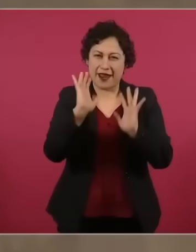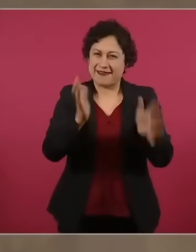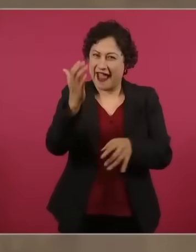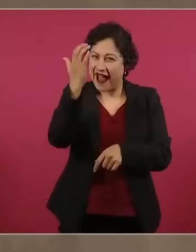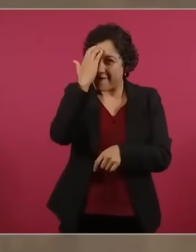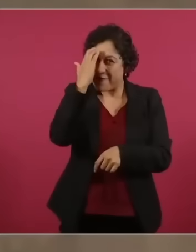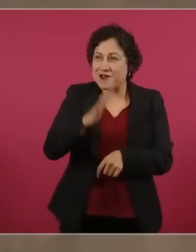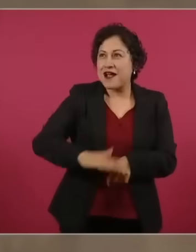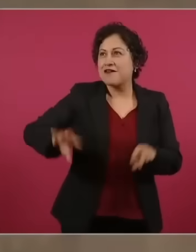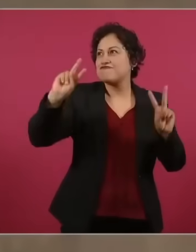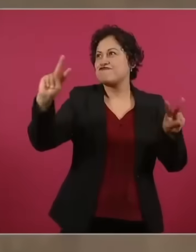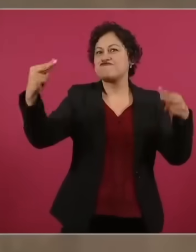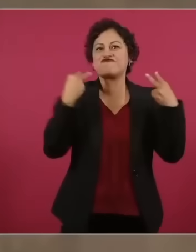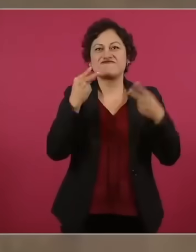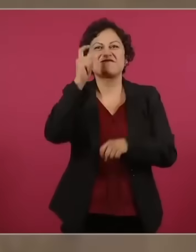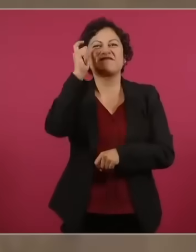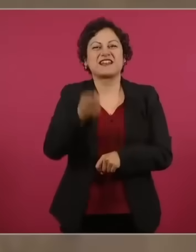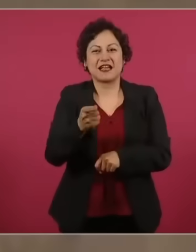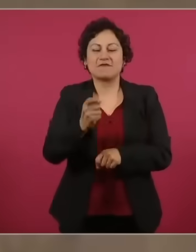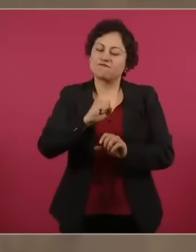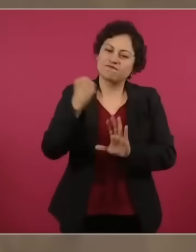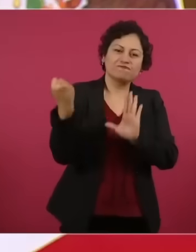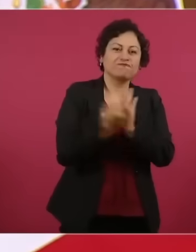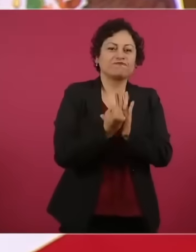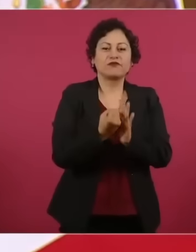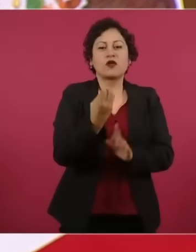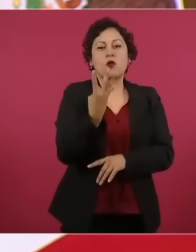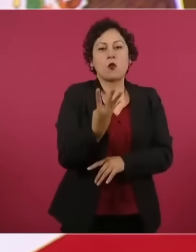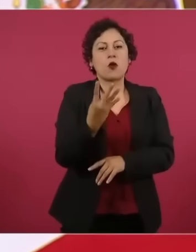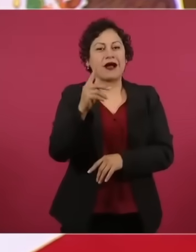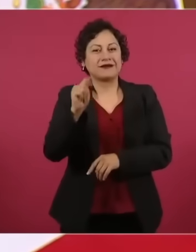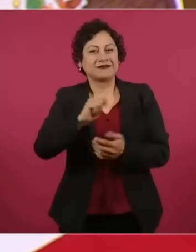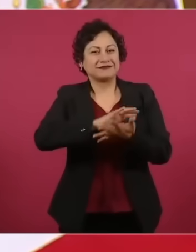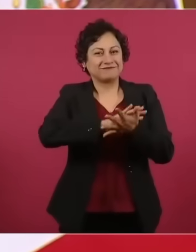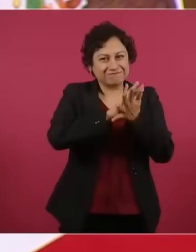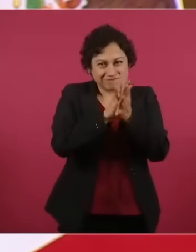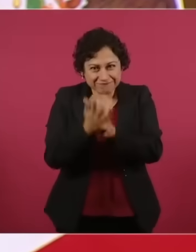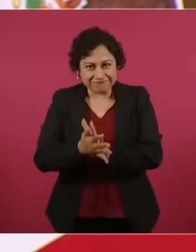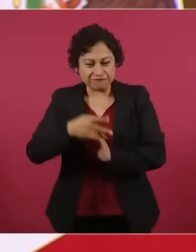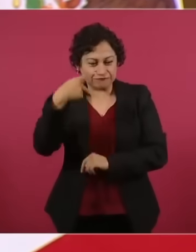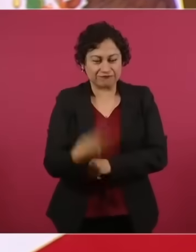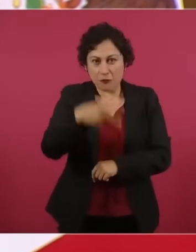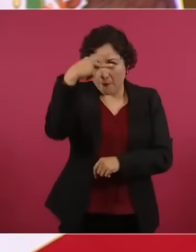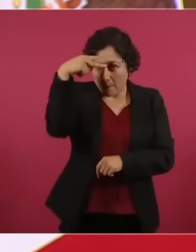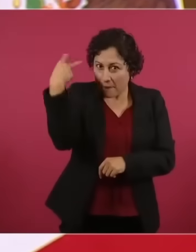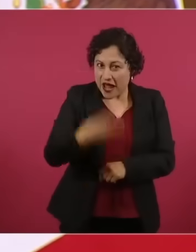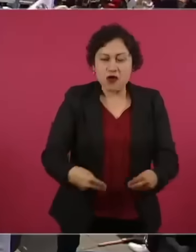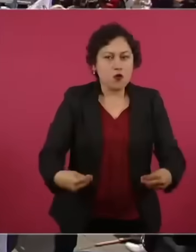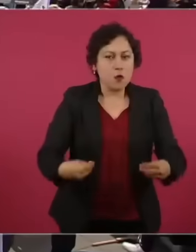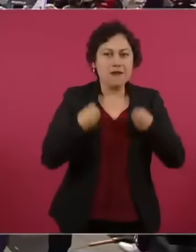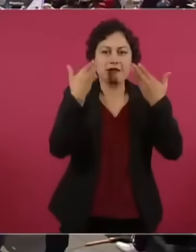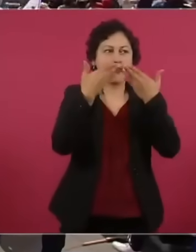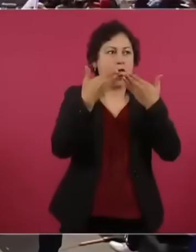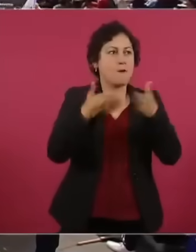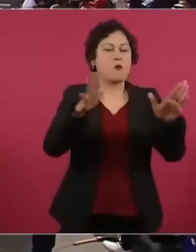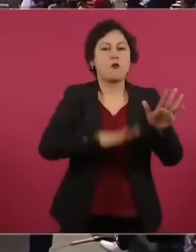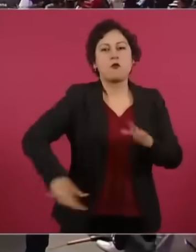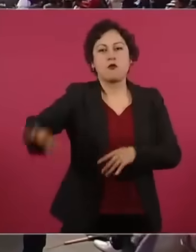identifica como la cuarta transformación de la vida pública de México.